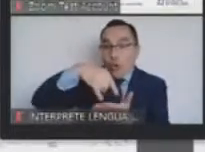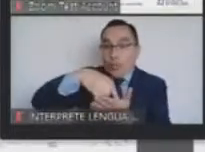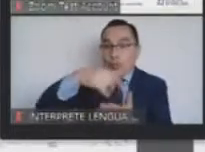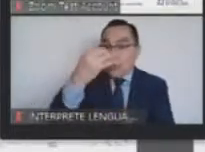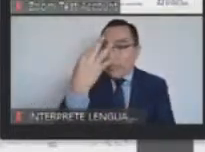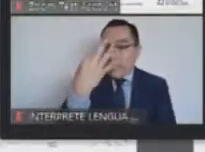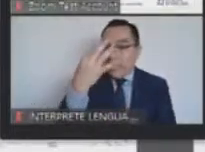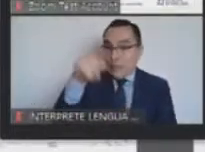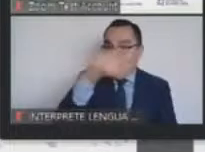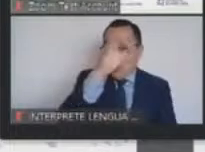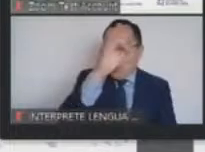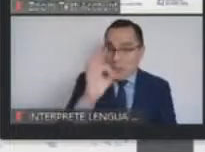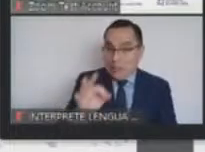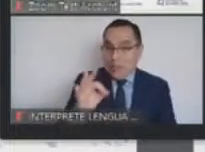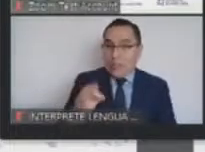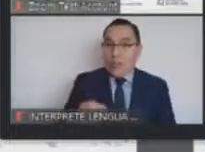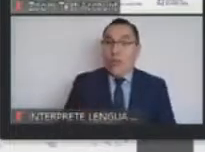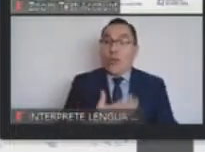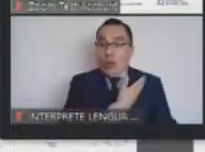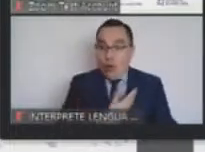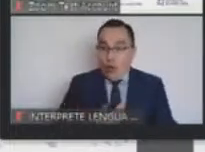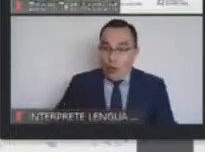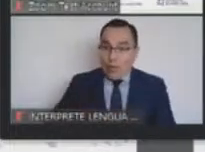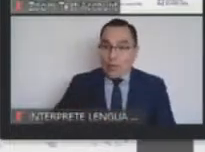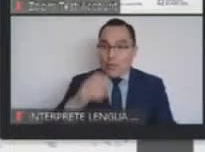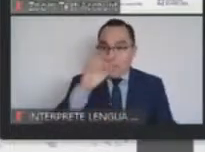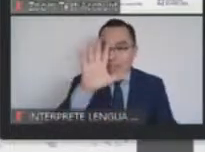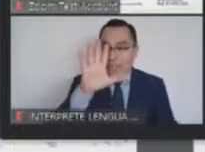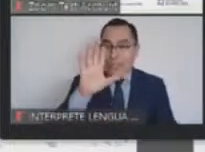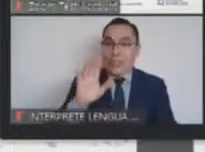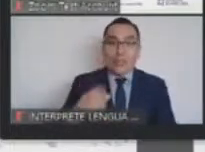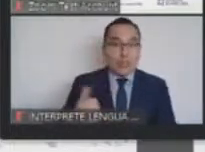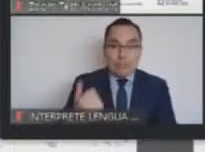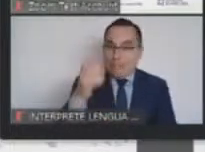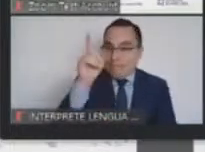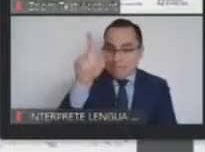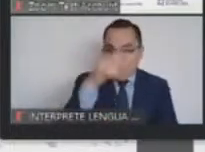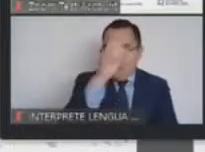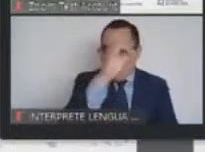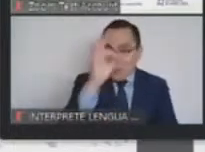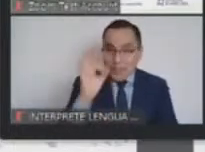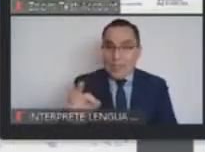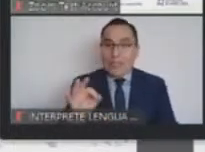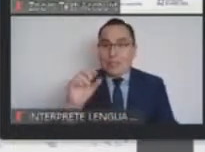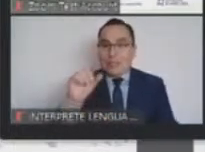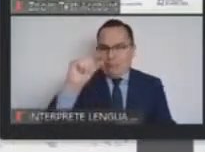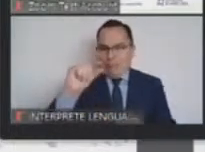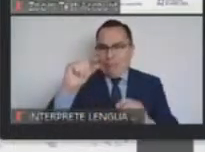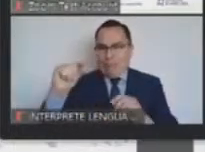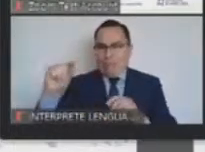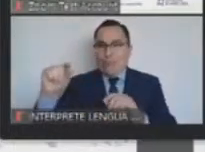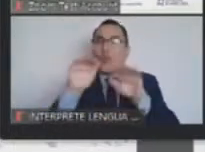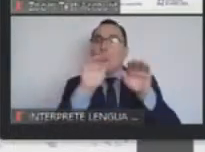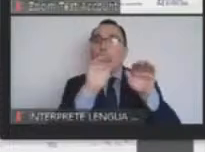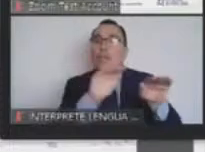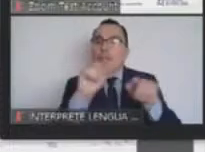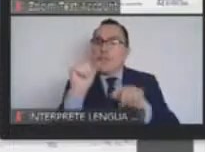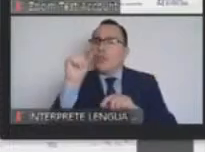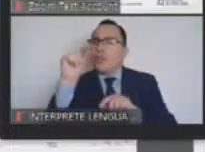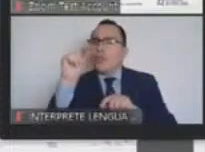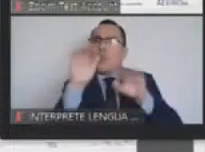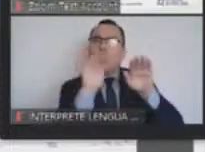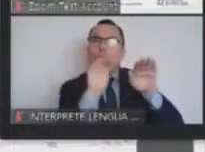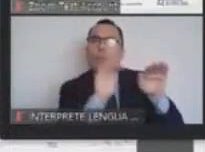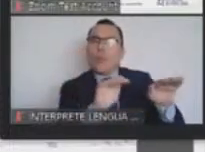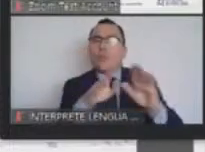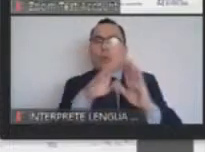3%, el Gobierno en un 5%, y esto ha sido un tema que lleva muchos años, que ha logrado ir bajando a pesar de estar